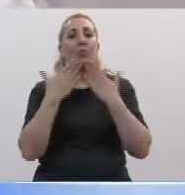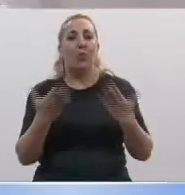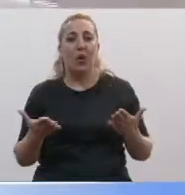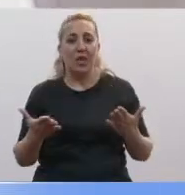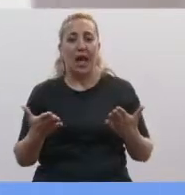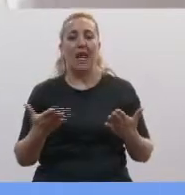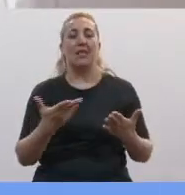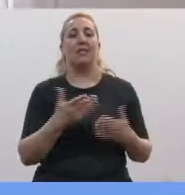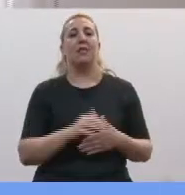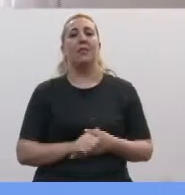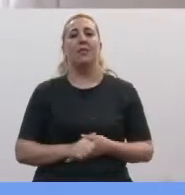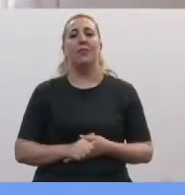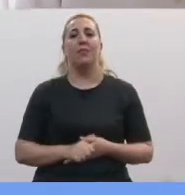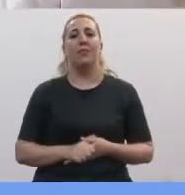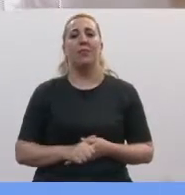Gracias, señora